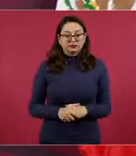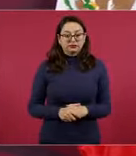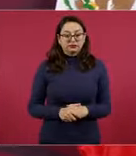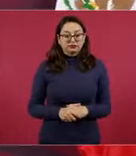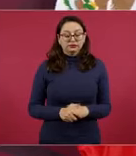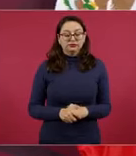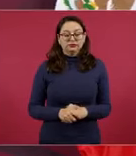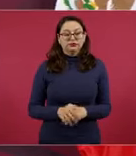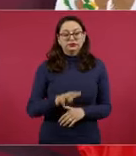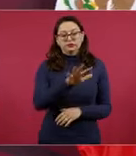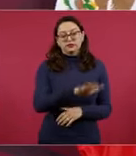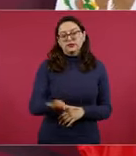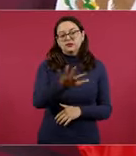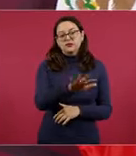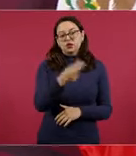Pacalná,